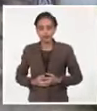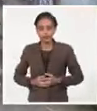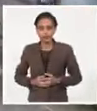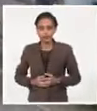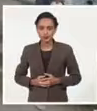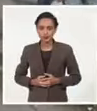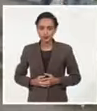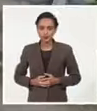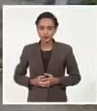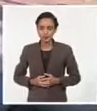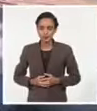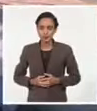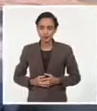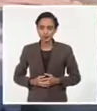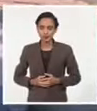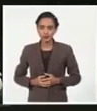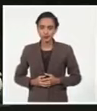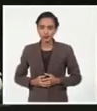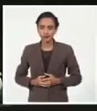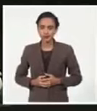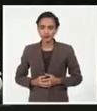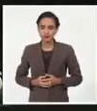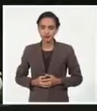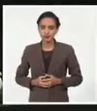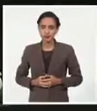Sistema Informativo de la Televisión Cubana.